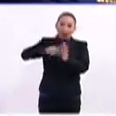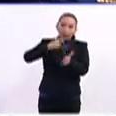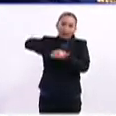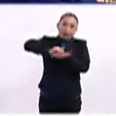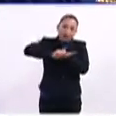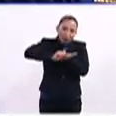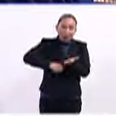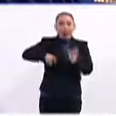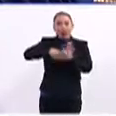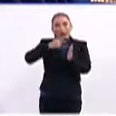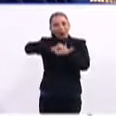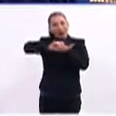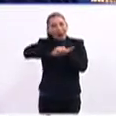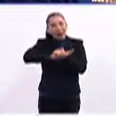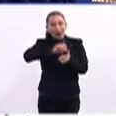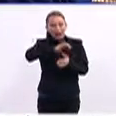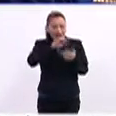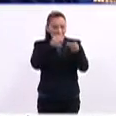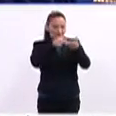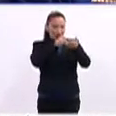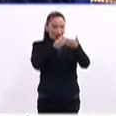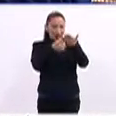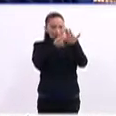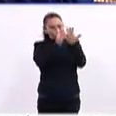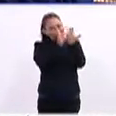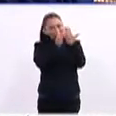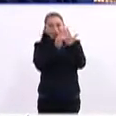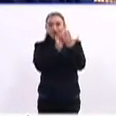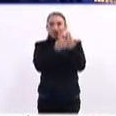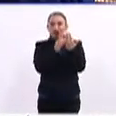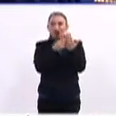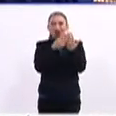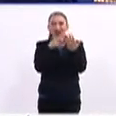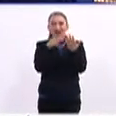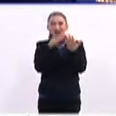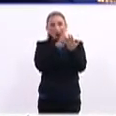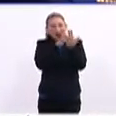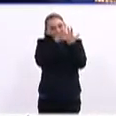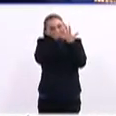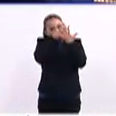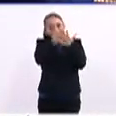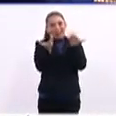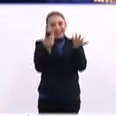a intentar, ya el lienzo estaba como flojo, ¿no?